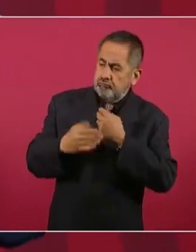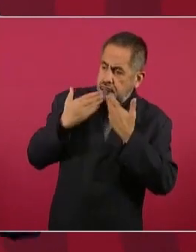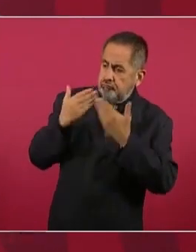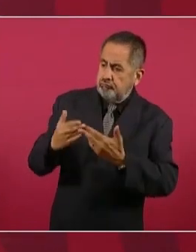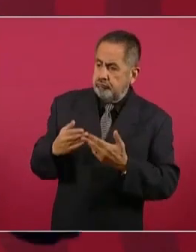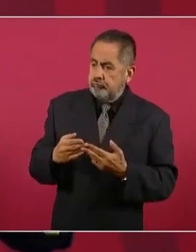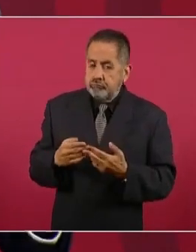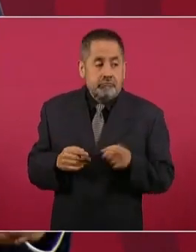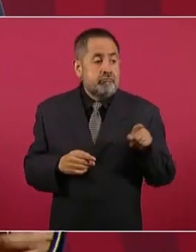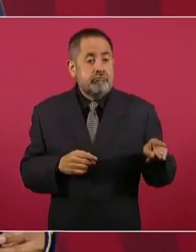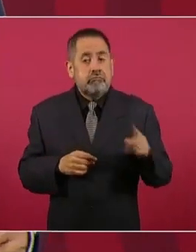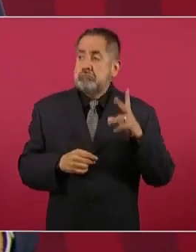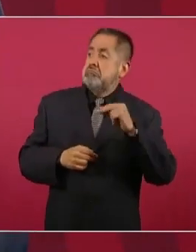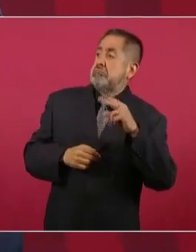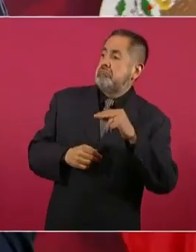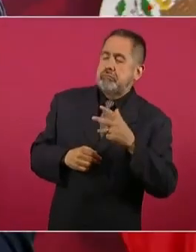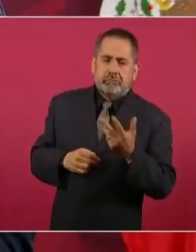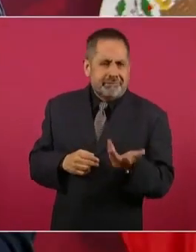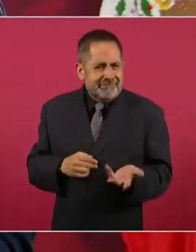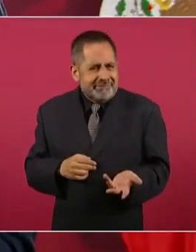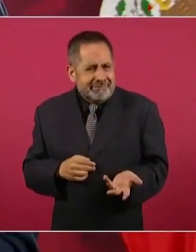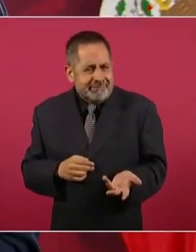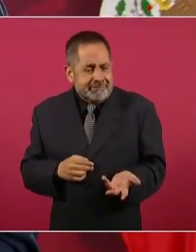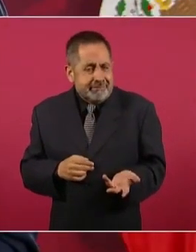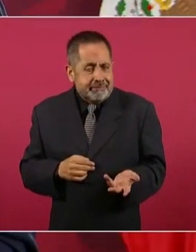porque necesitamos curar